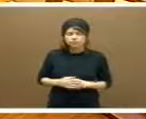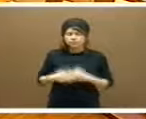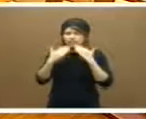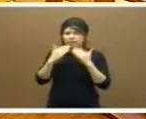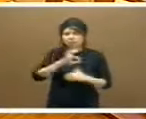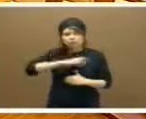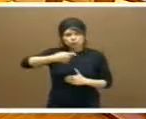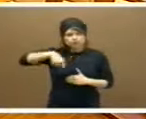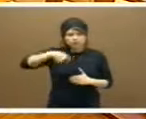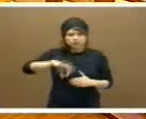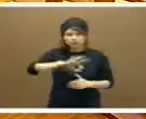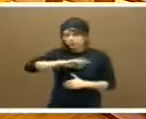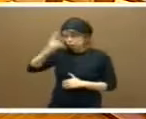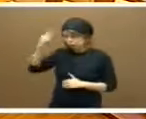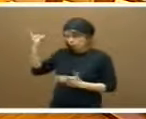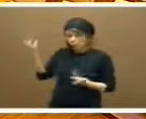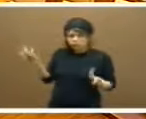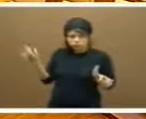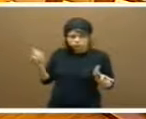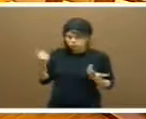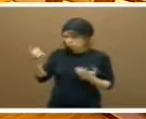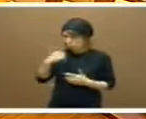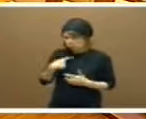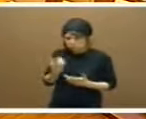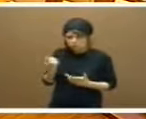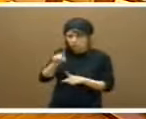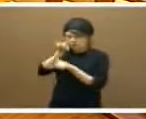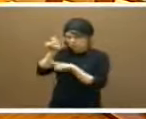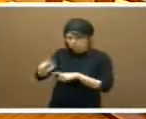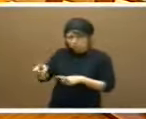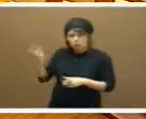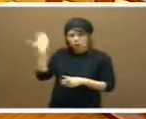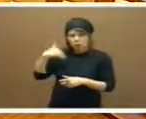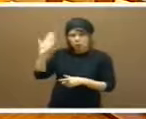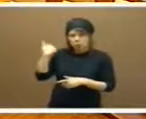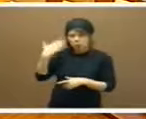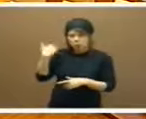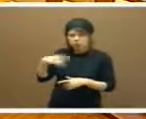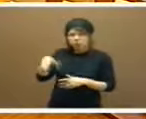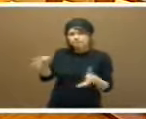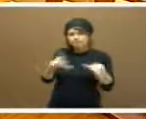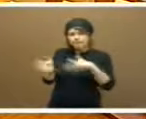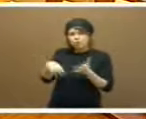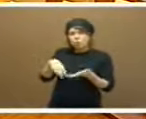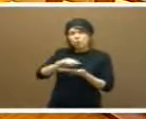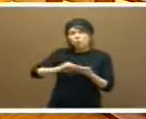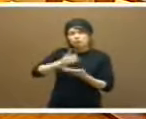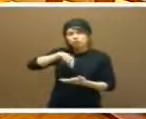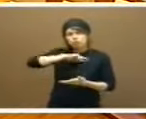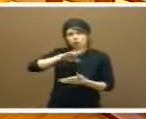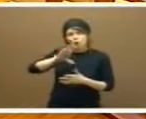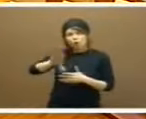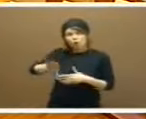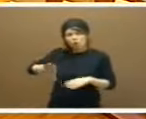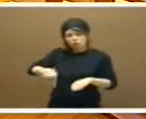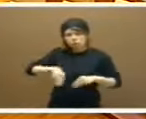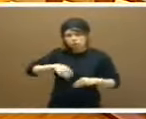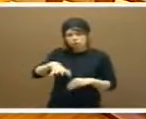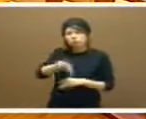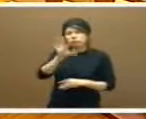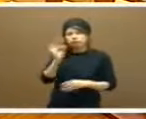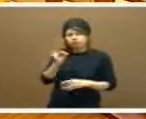Gracias, señor presidente. Señor Escobar, tal como le manifesté a una misma pregunta que me hizo en el pasado mes de marzo, las medidas que vamos a adoptar y hemos adoptado